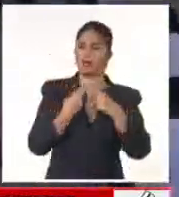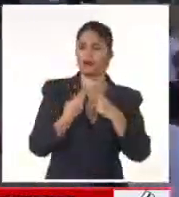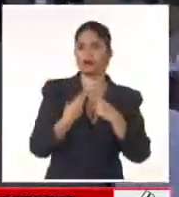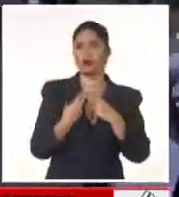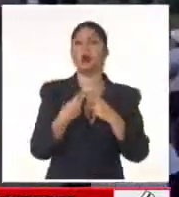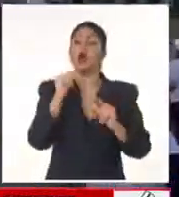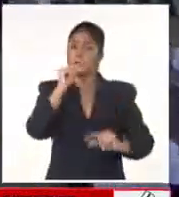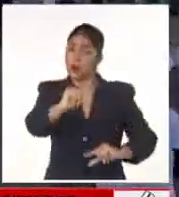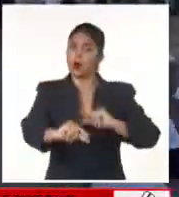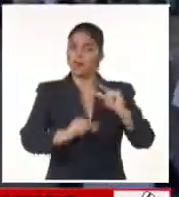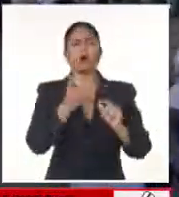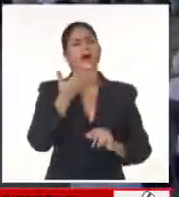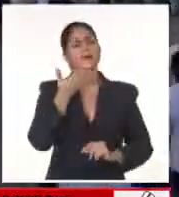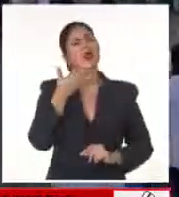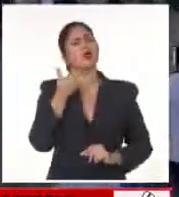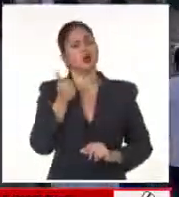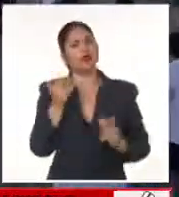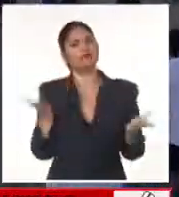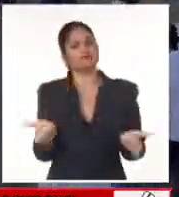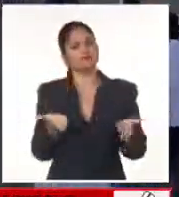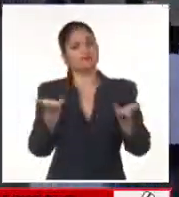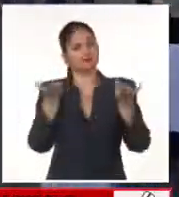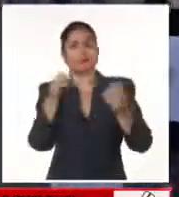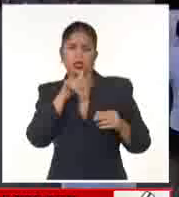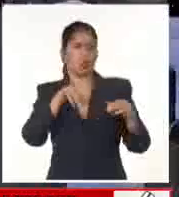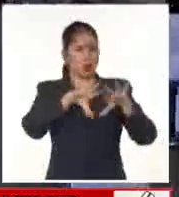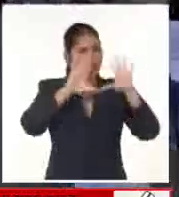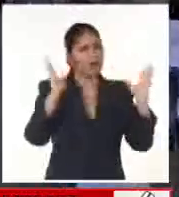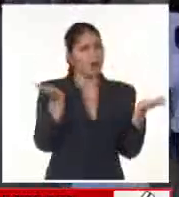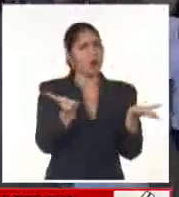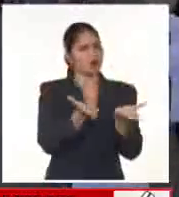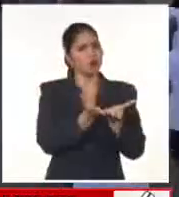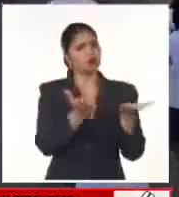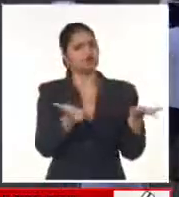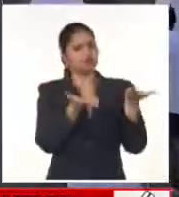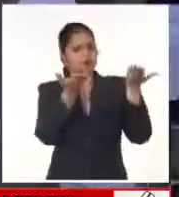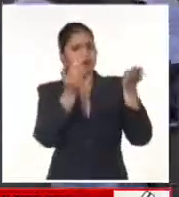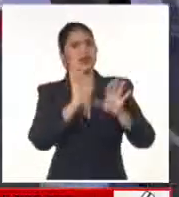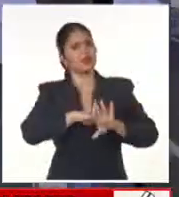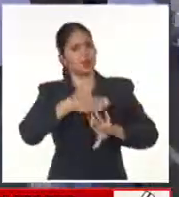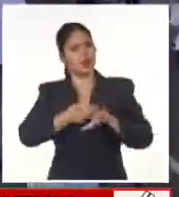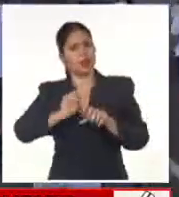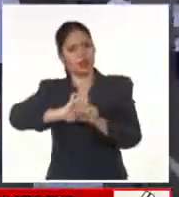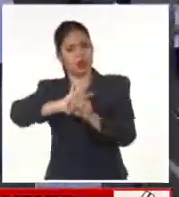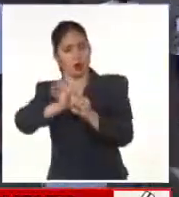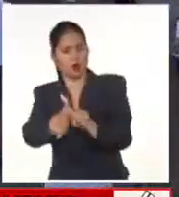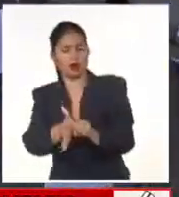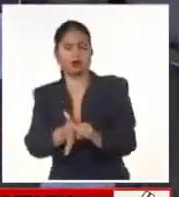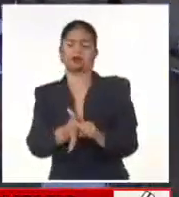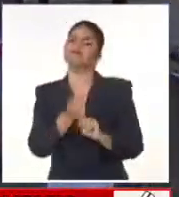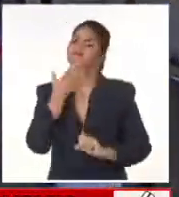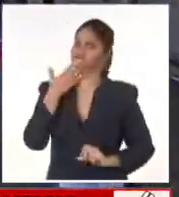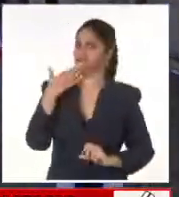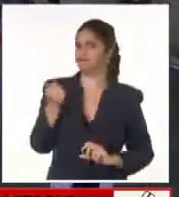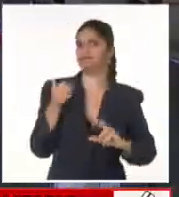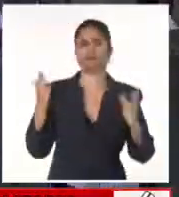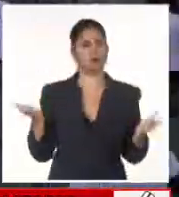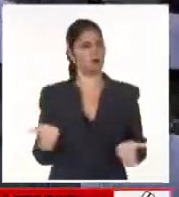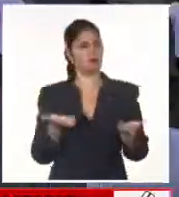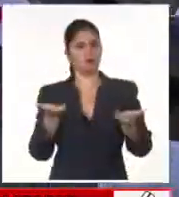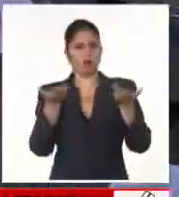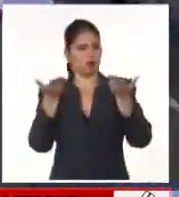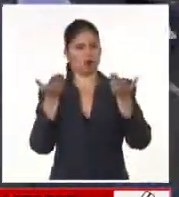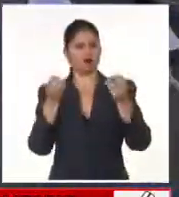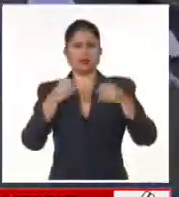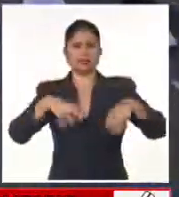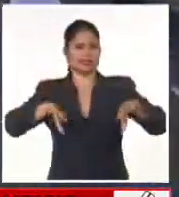recuperando, como ha sucedido en el mundo entero, después de la pandemia. Vivimos una situación